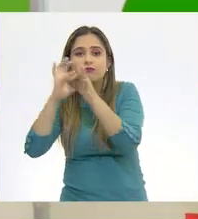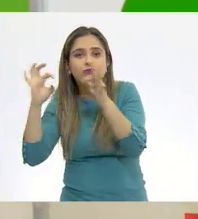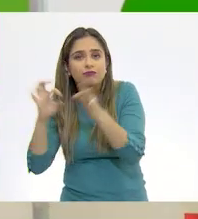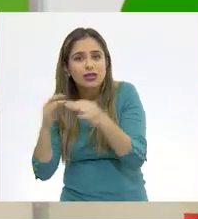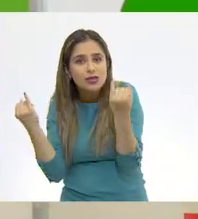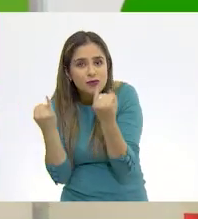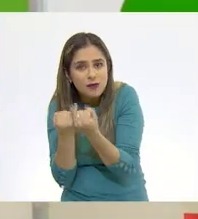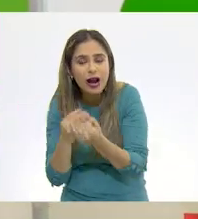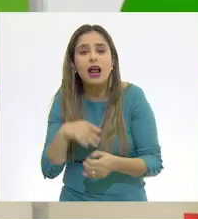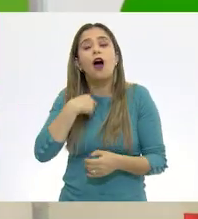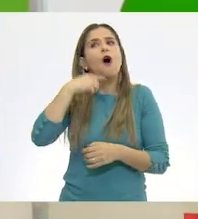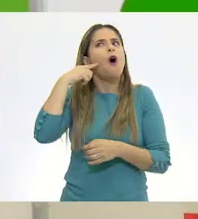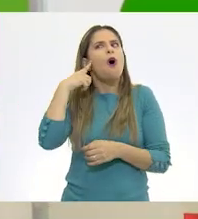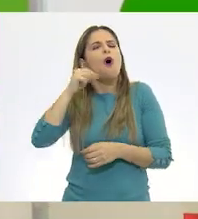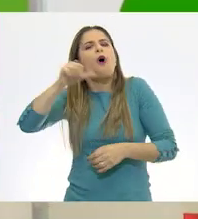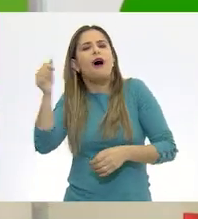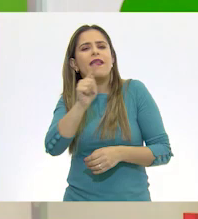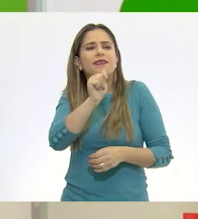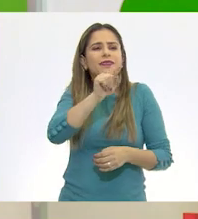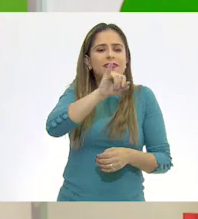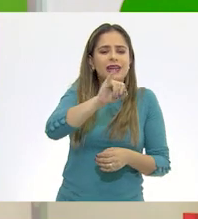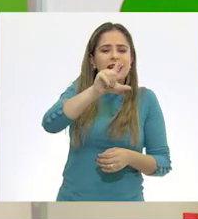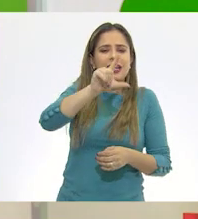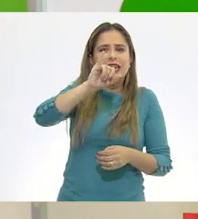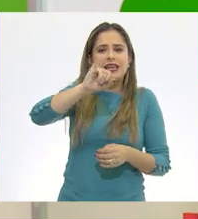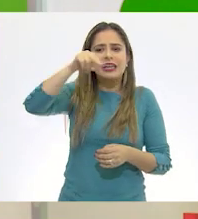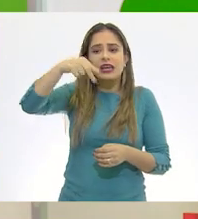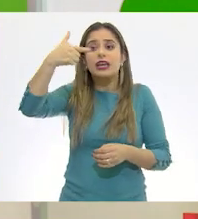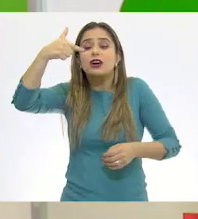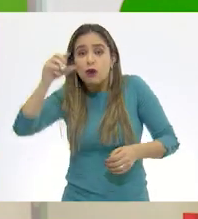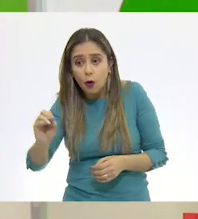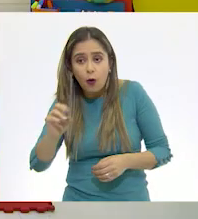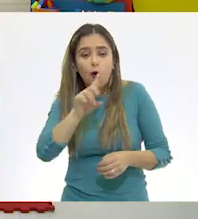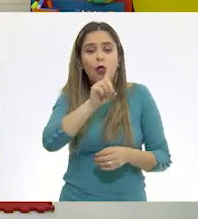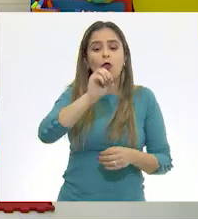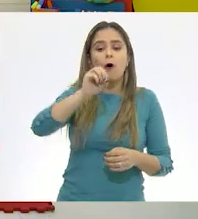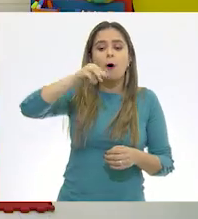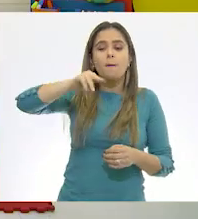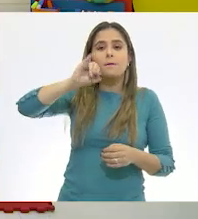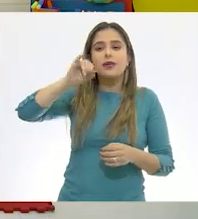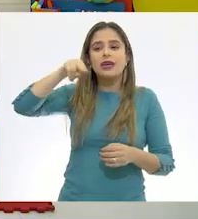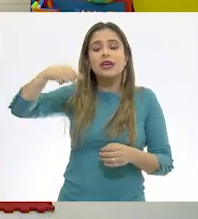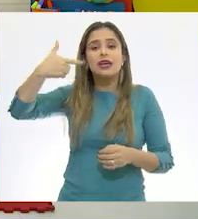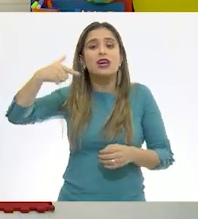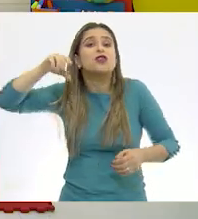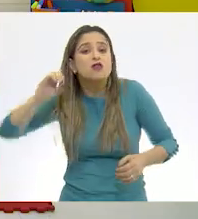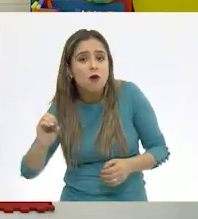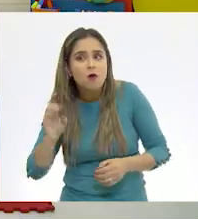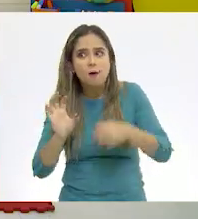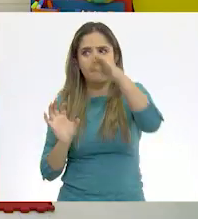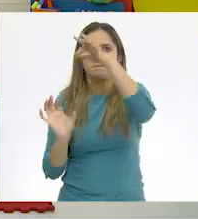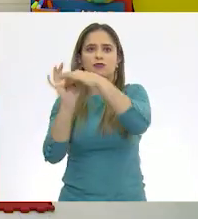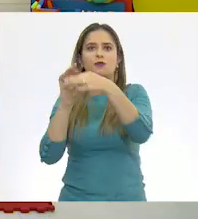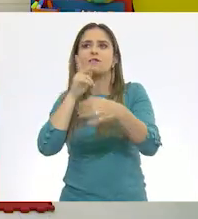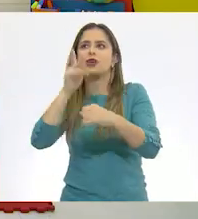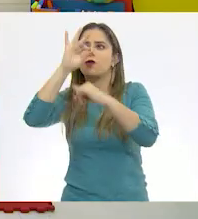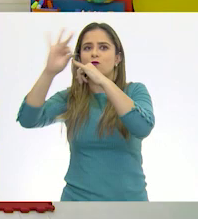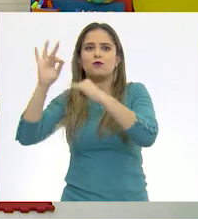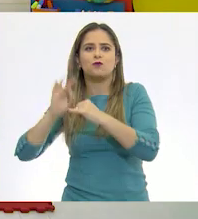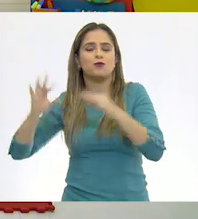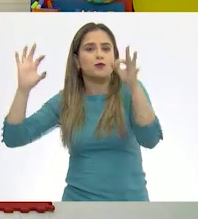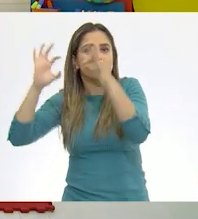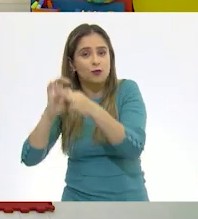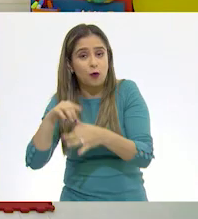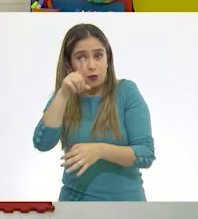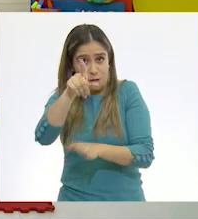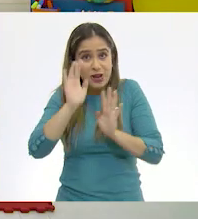decía tilingo y domingo. ¡Oh! ¿Y ustedes en casa identificaron palabras